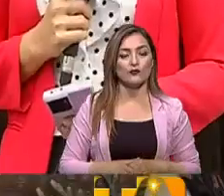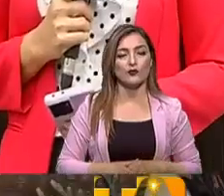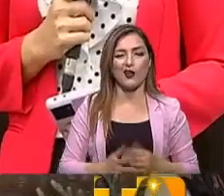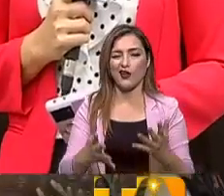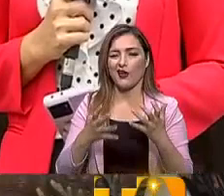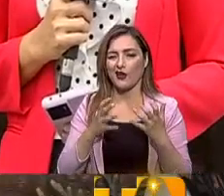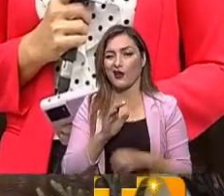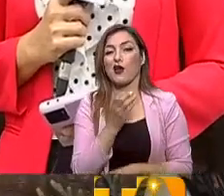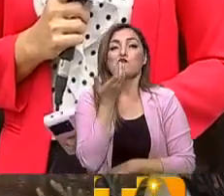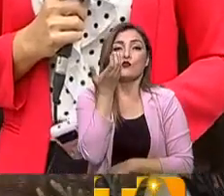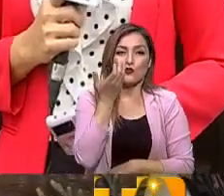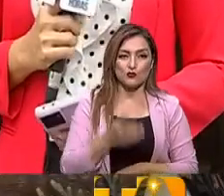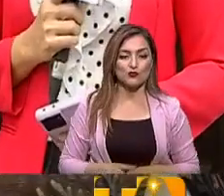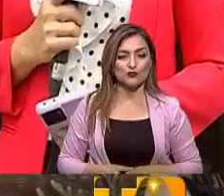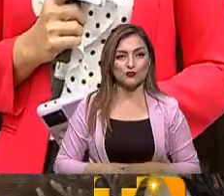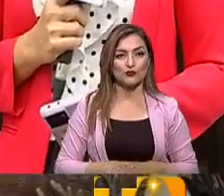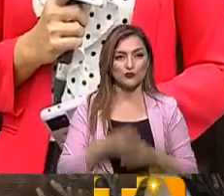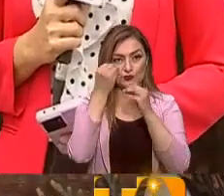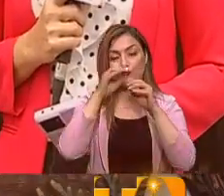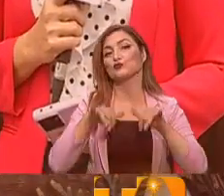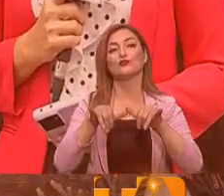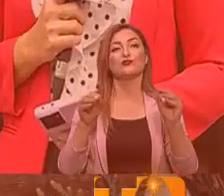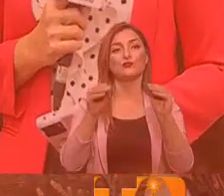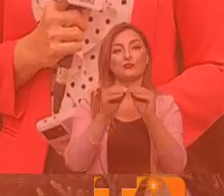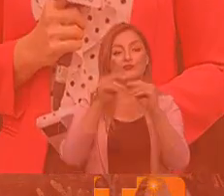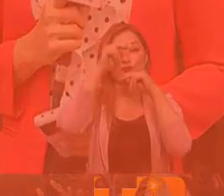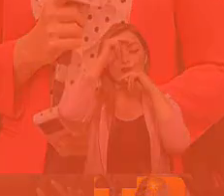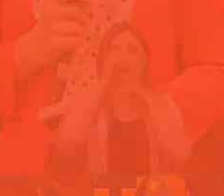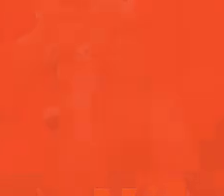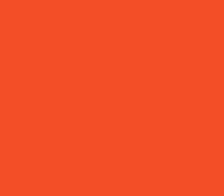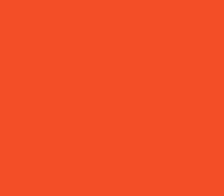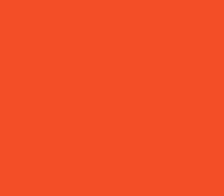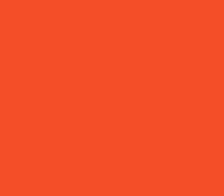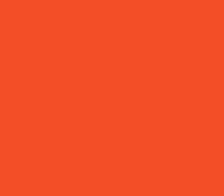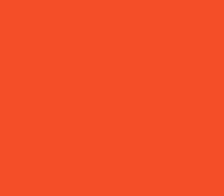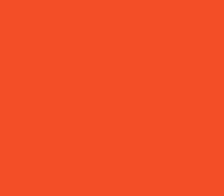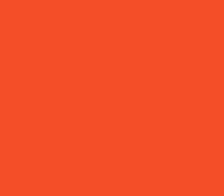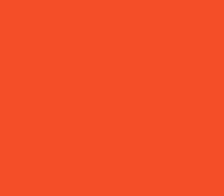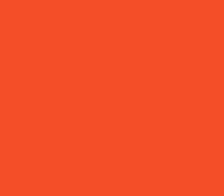que tanto se necesita. Con esta información me despido. Siguen ustedes con más noticias en estudio.